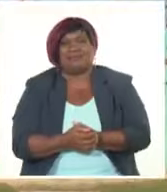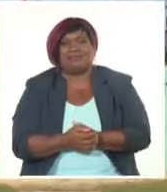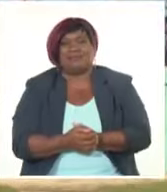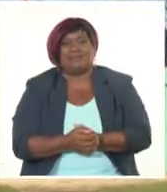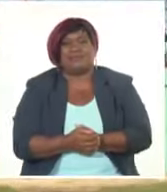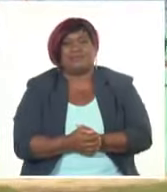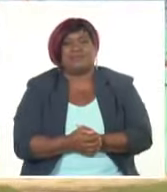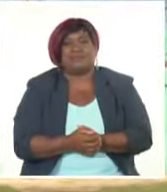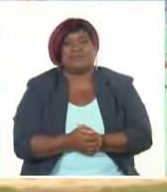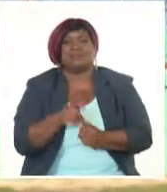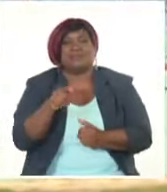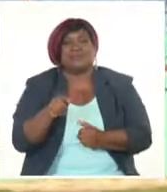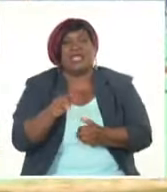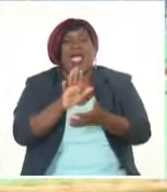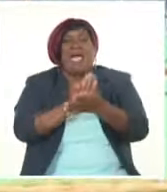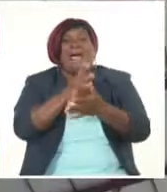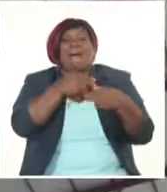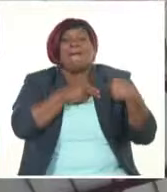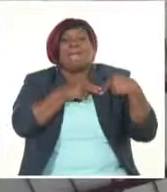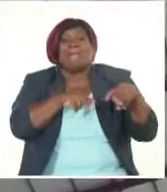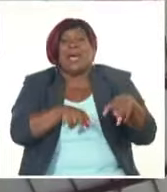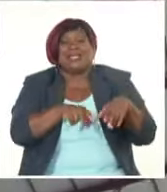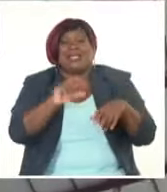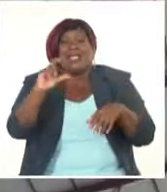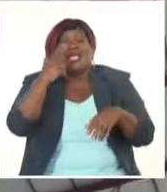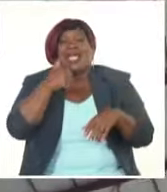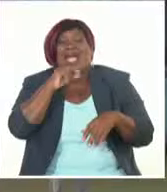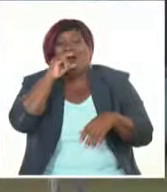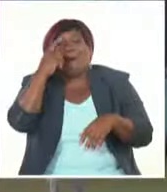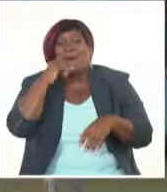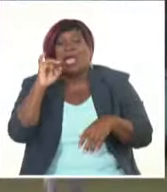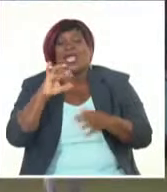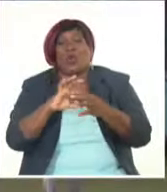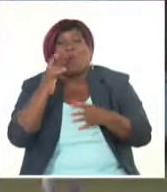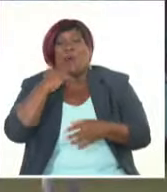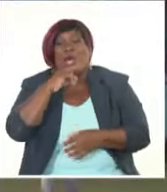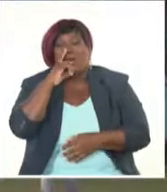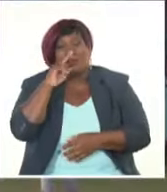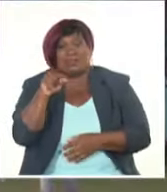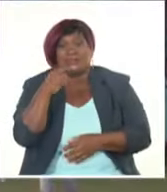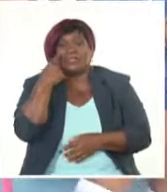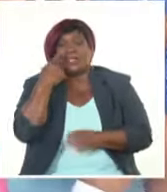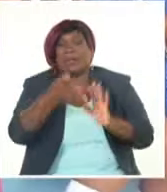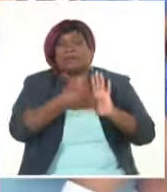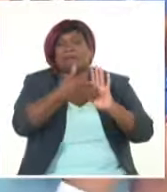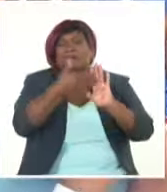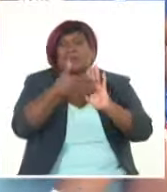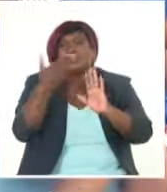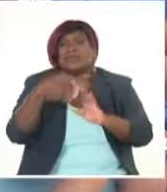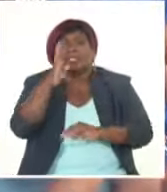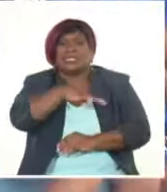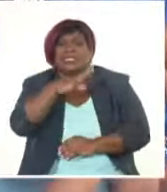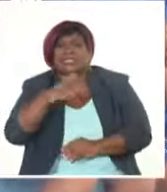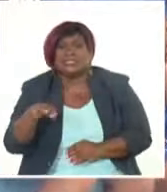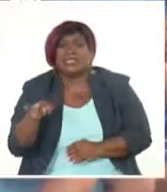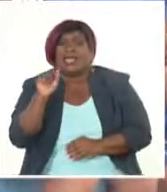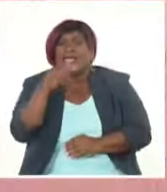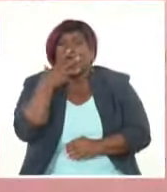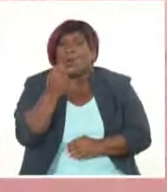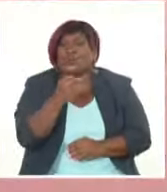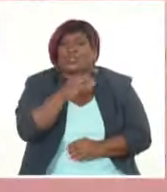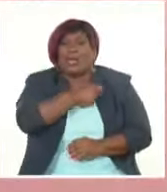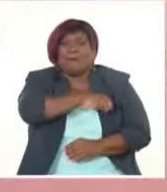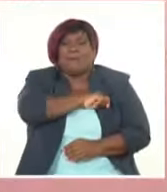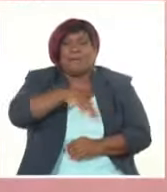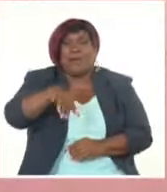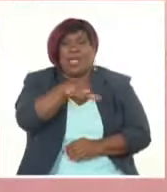El Martínez de Cabayguán deslumbra. El estado actual de la principal instalación deportiva del municipio espirituano enorgullece a los aficionados del terruño.